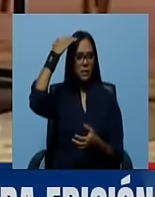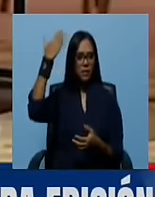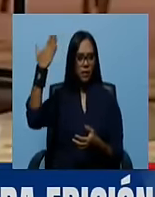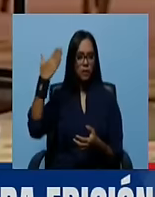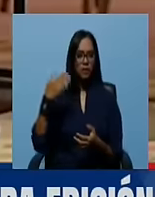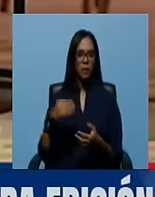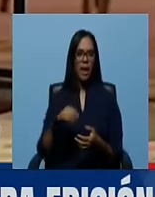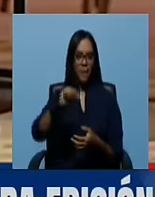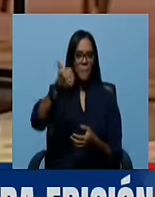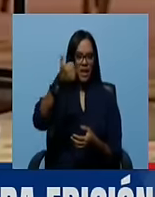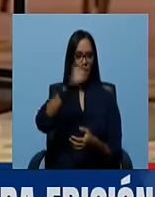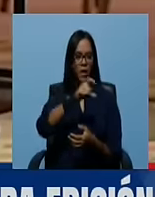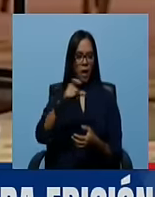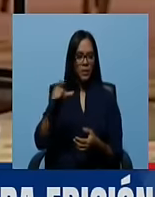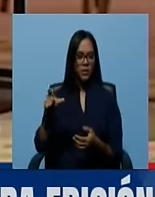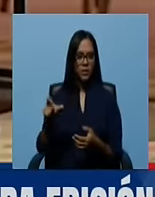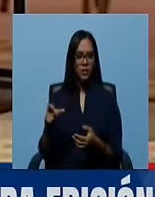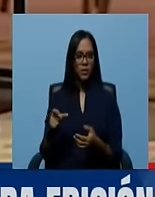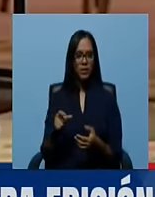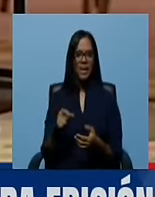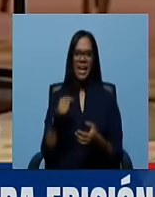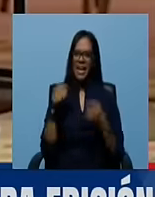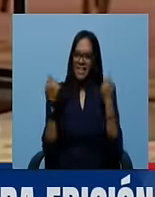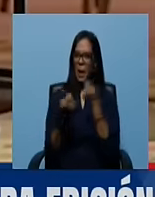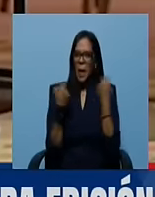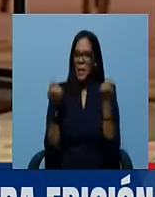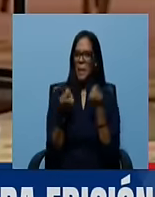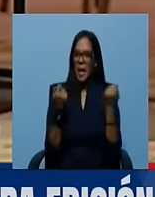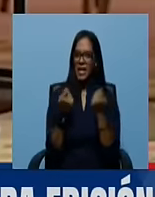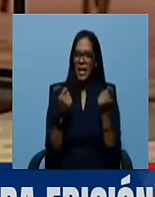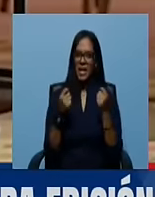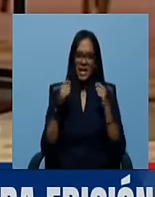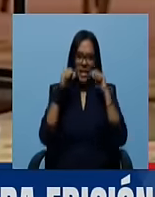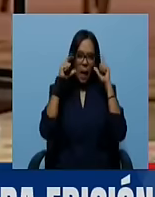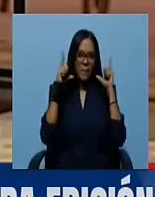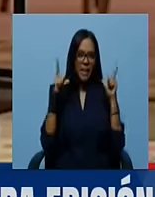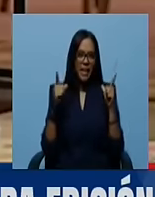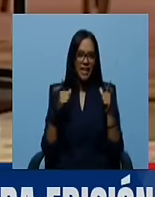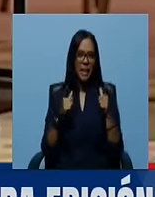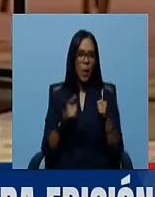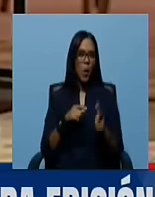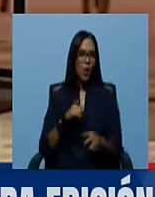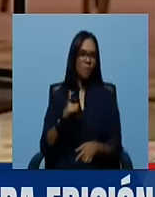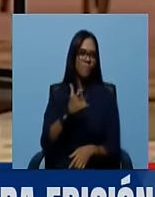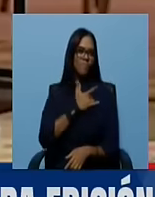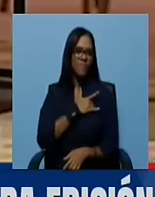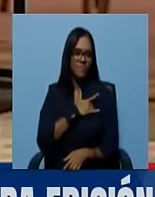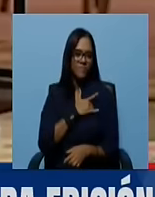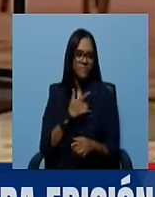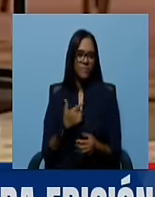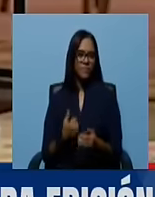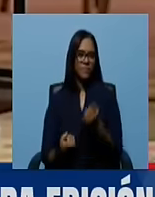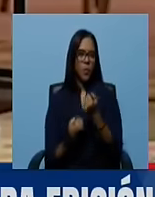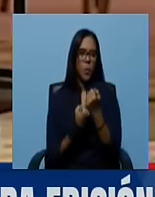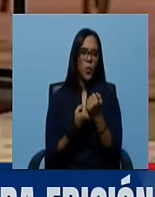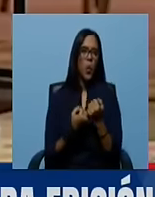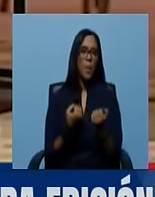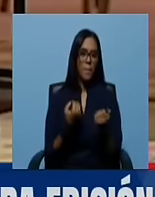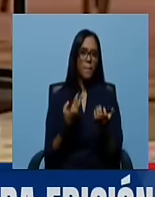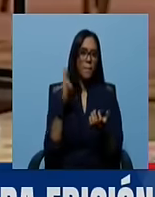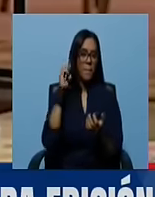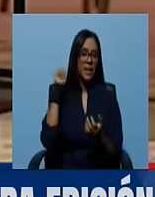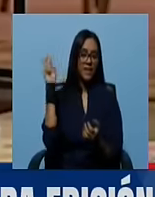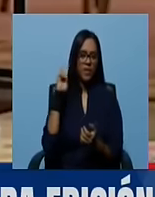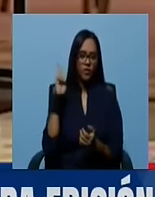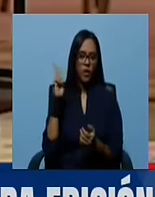mayorías, más bien esa campaña les despierta una simpatía y una solidaridad con Venezuela.